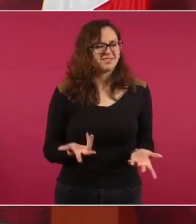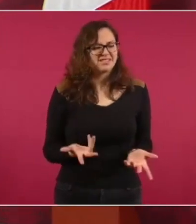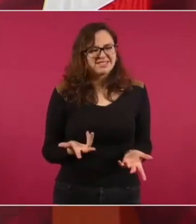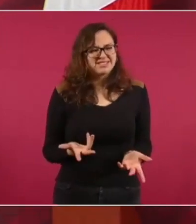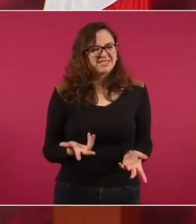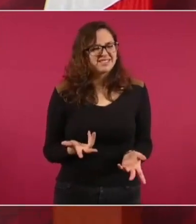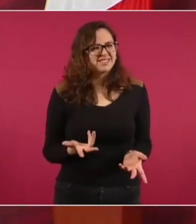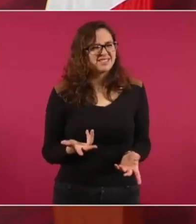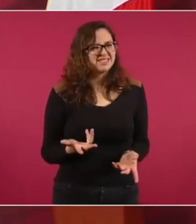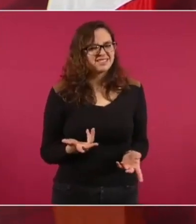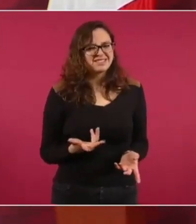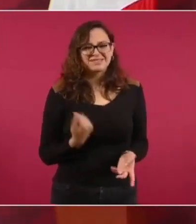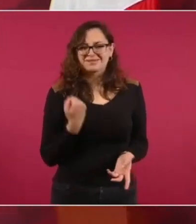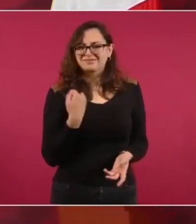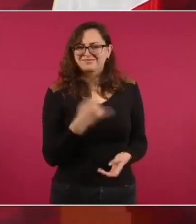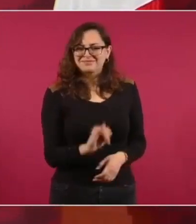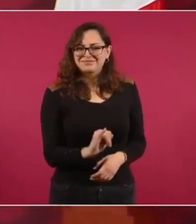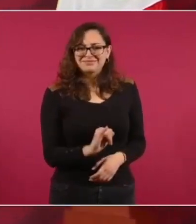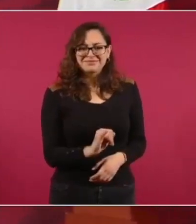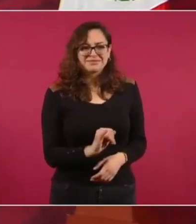millones a 200.